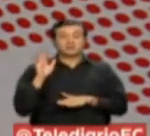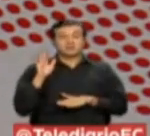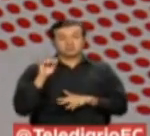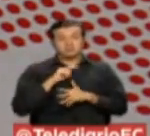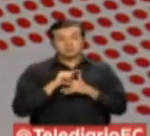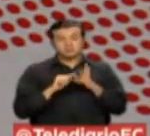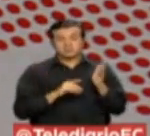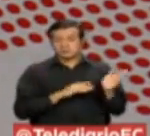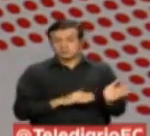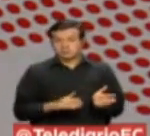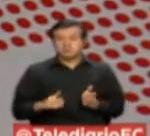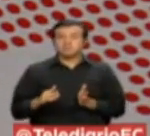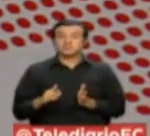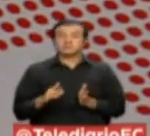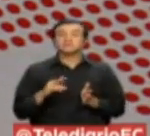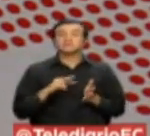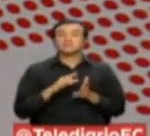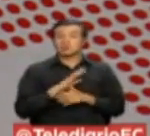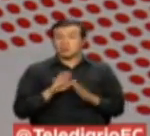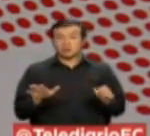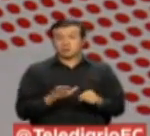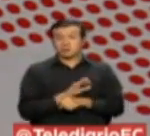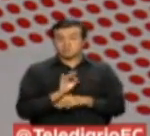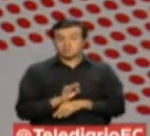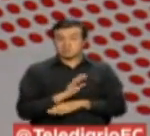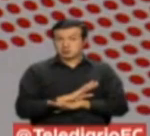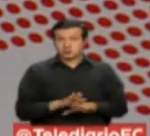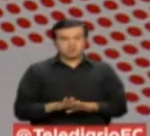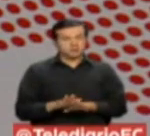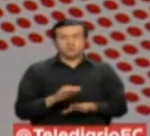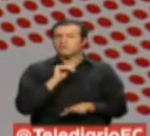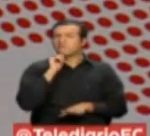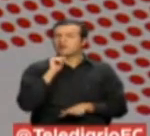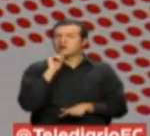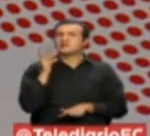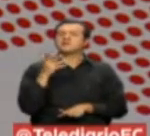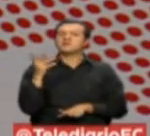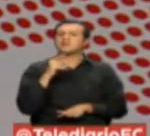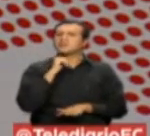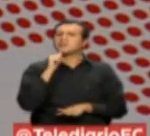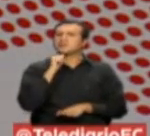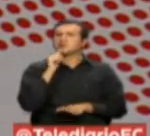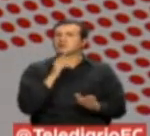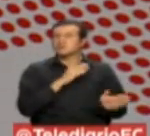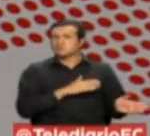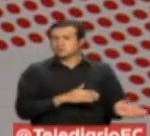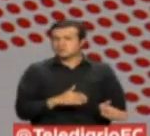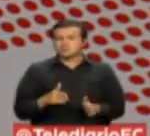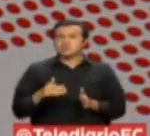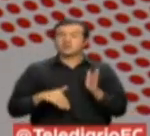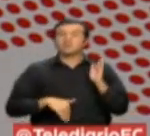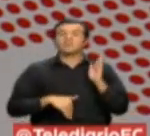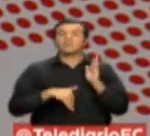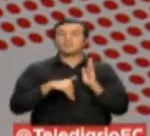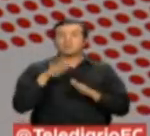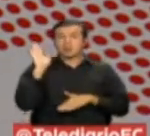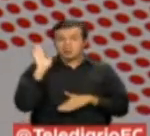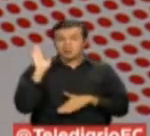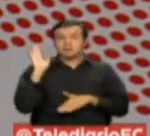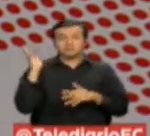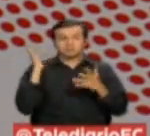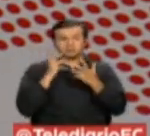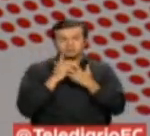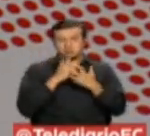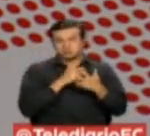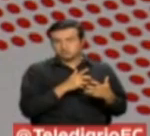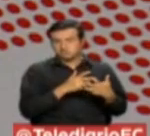estados financieros, pero eso no es suficiente. ¿Qué hace falta? Lo que hace falta es que exista una mayor